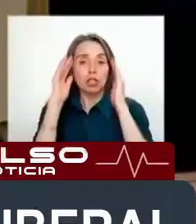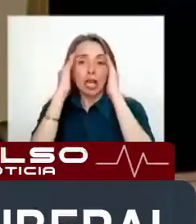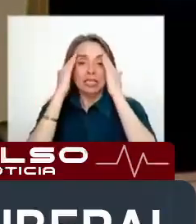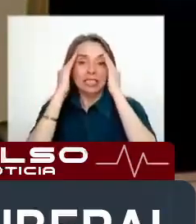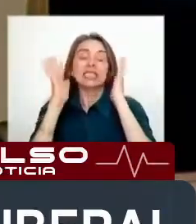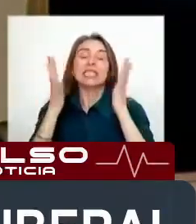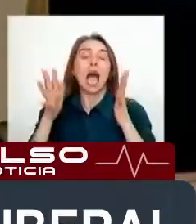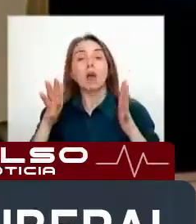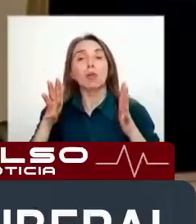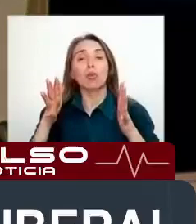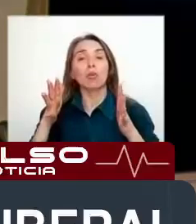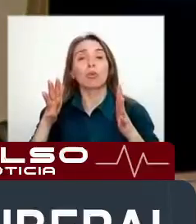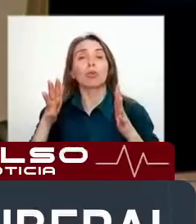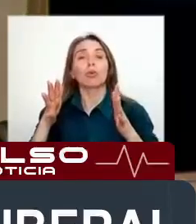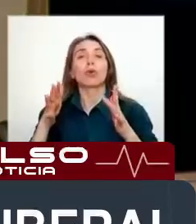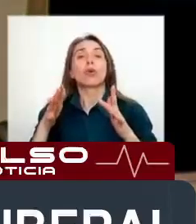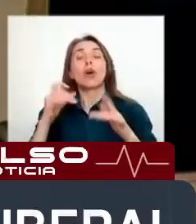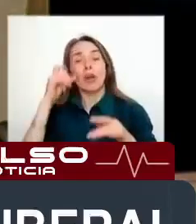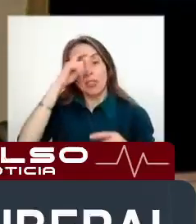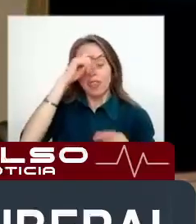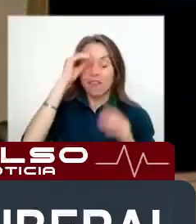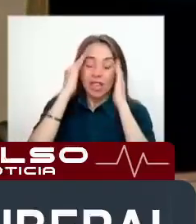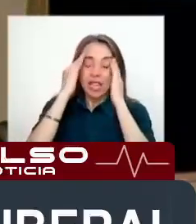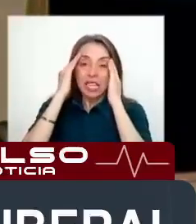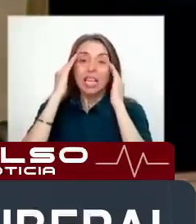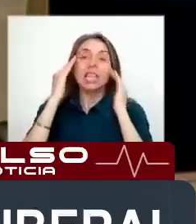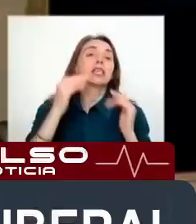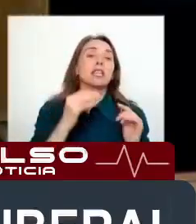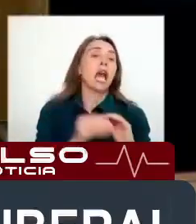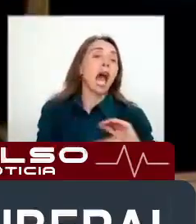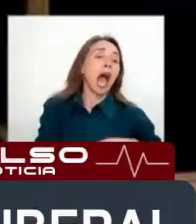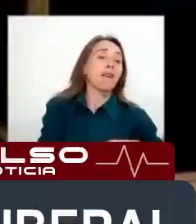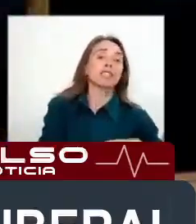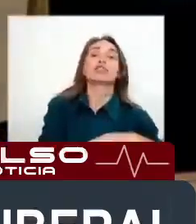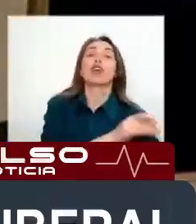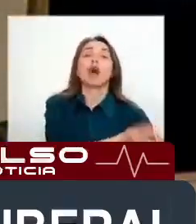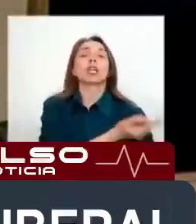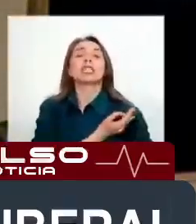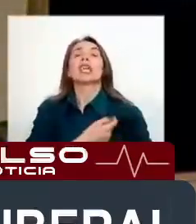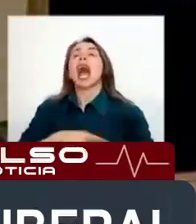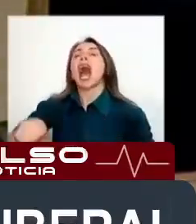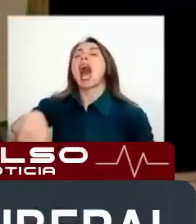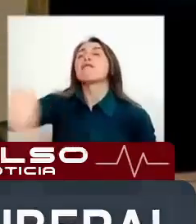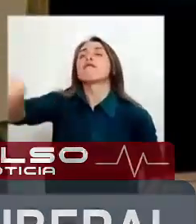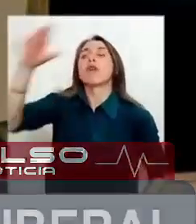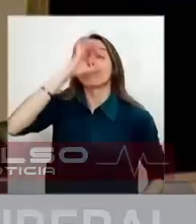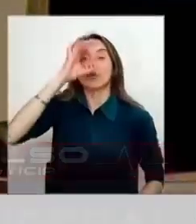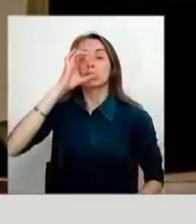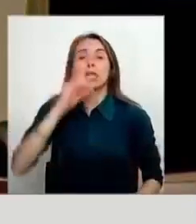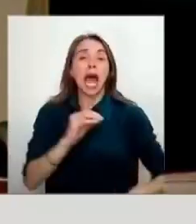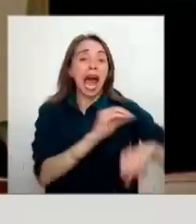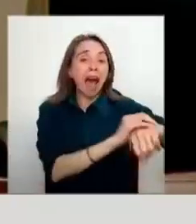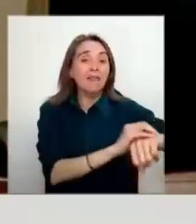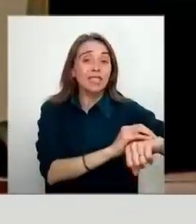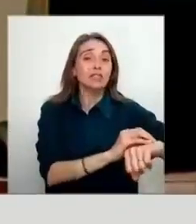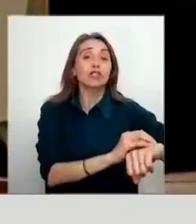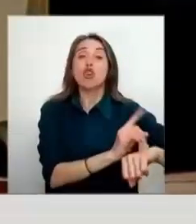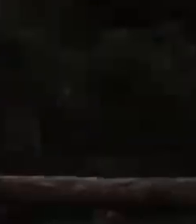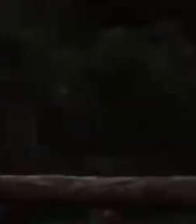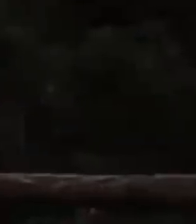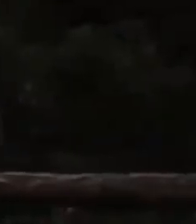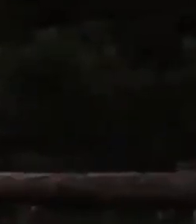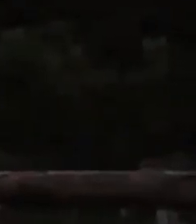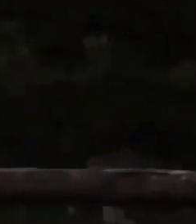distinto complejo y ya debe andar por ahí va a aparecer y resulta que esas horas que se pierden son efectivamente son